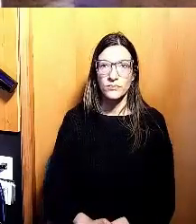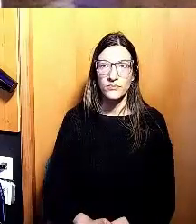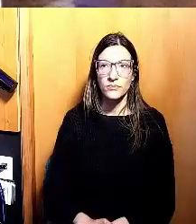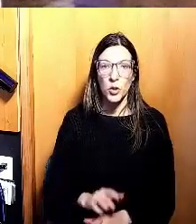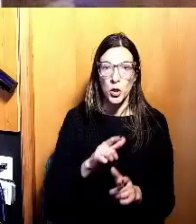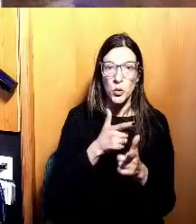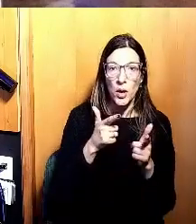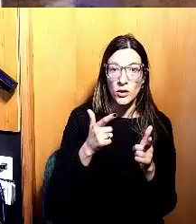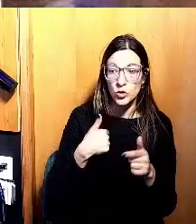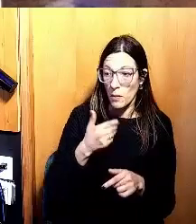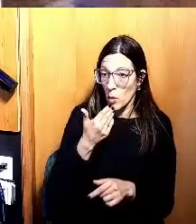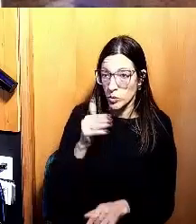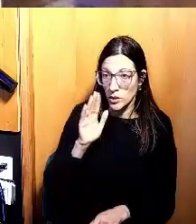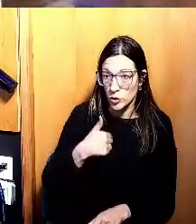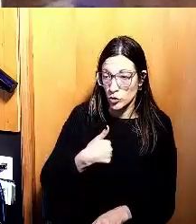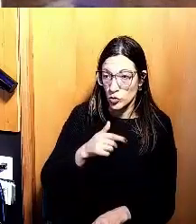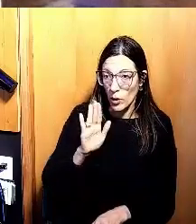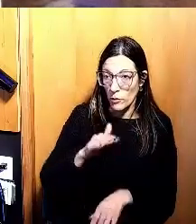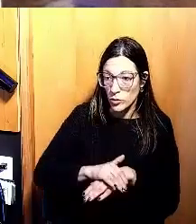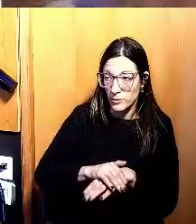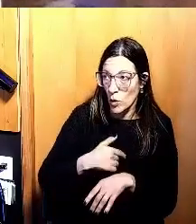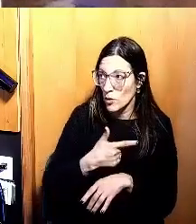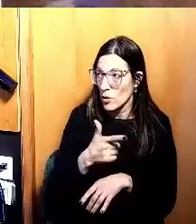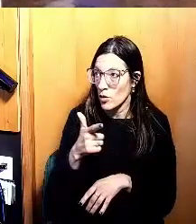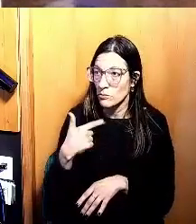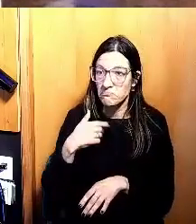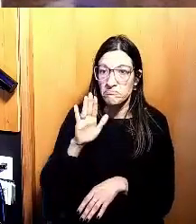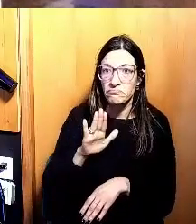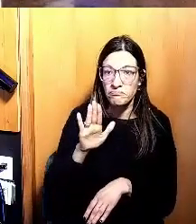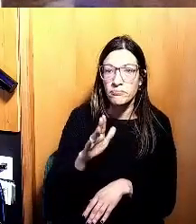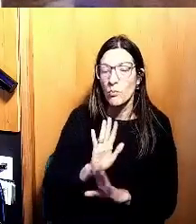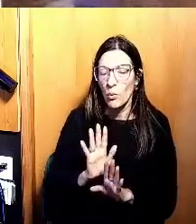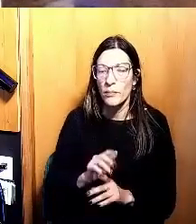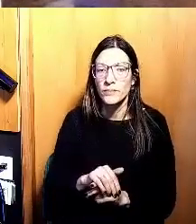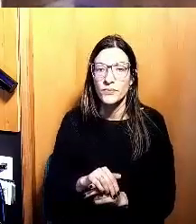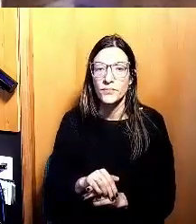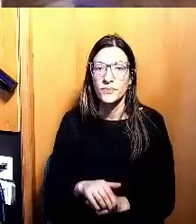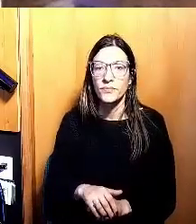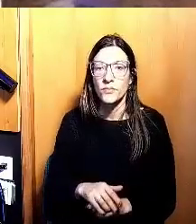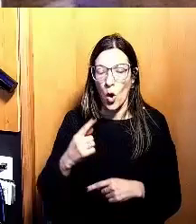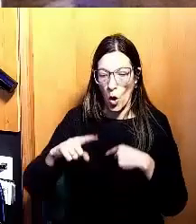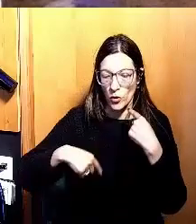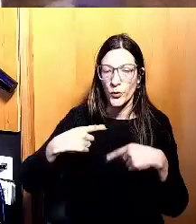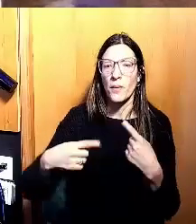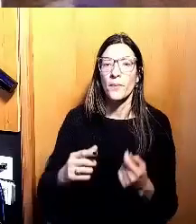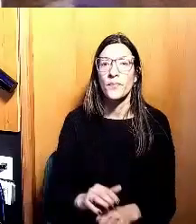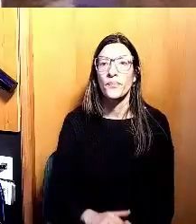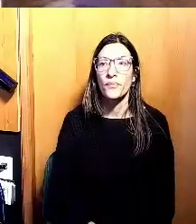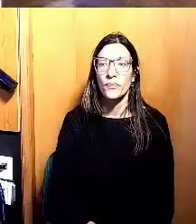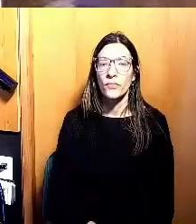¿No? Bueno, ¿las hago yo las preguntas entonces? Bien. Bueno, vamos a seguir el orden, les hago una a cada